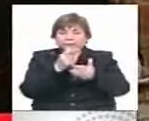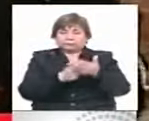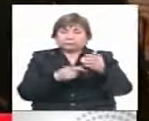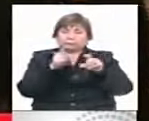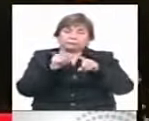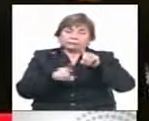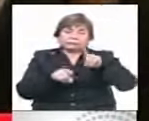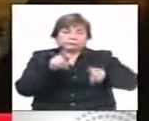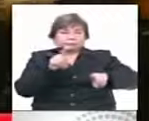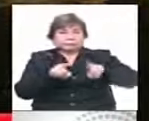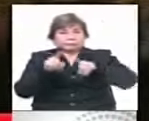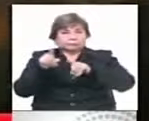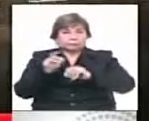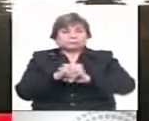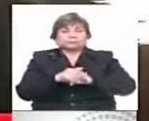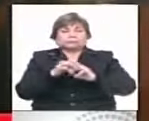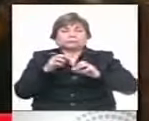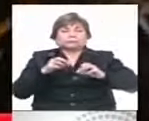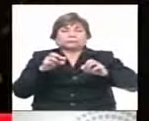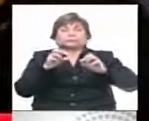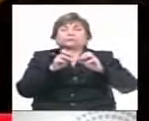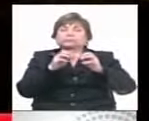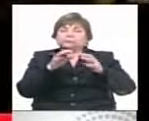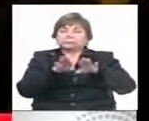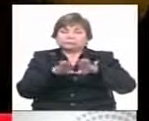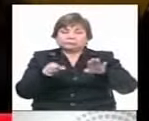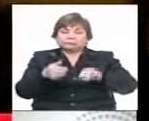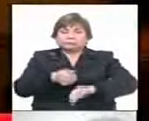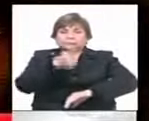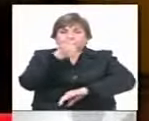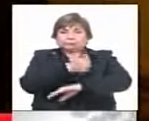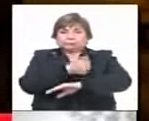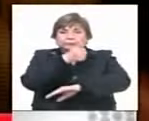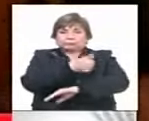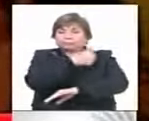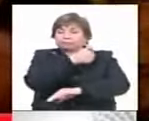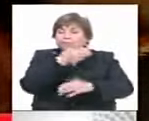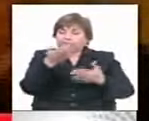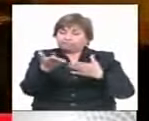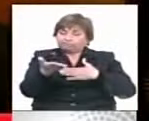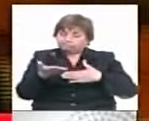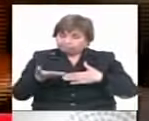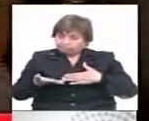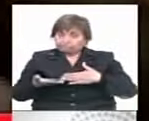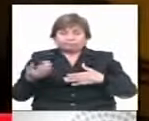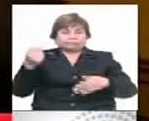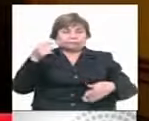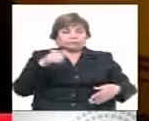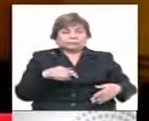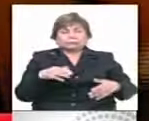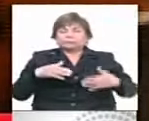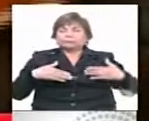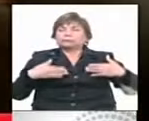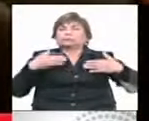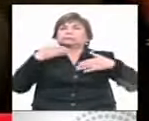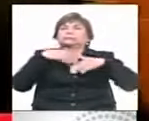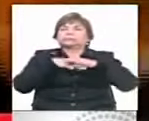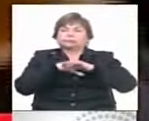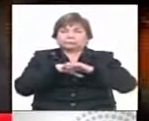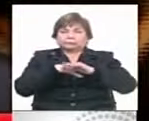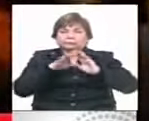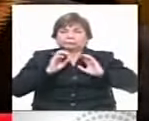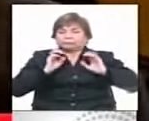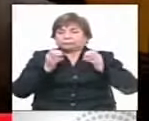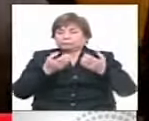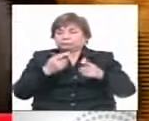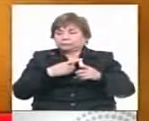algunos de parlamentarios de la mesa directiva den con la invitación correspondiente para poder ingresar al hemiciclo. Ahí